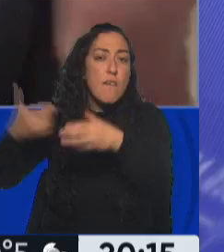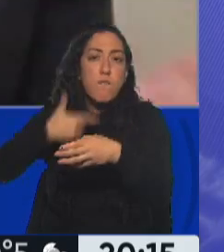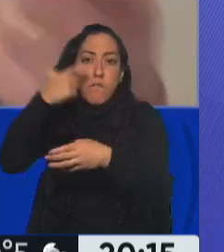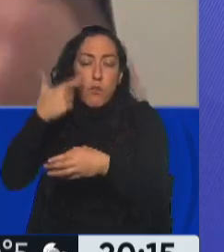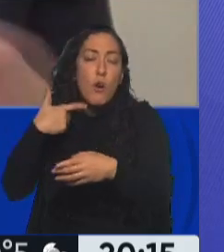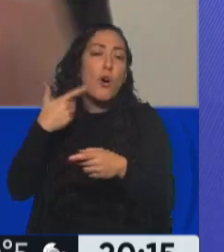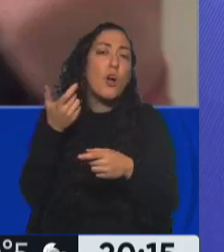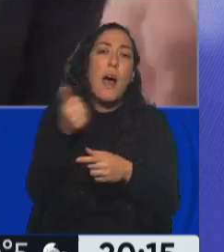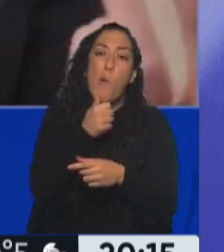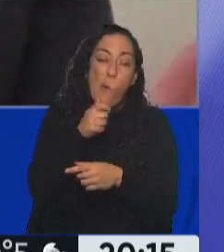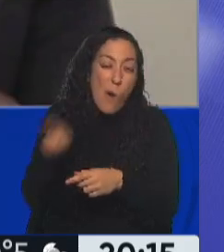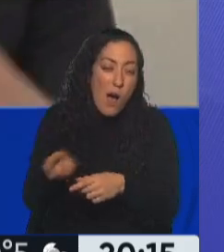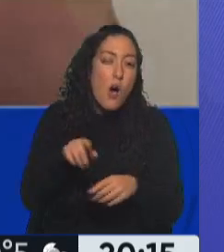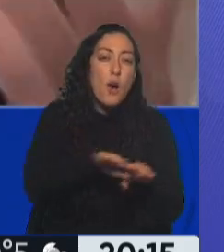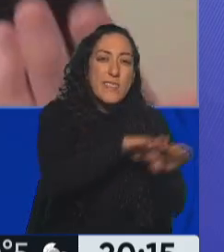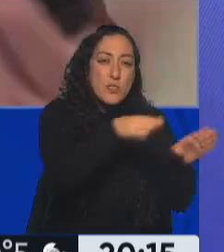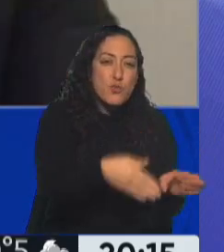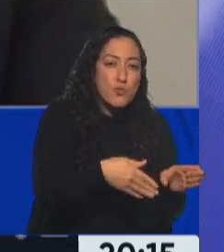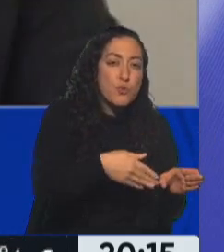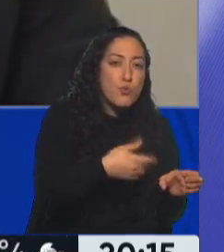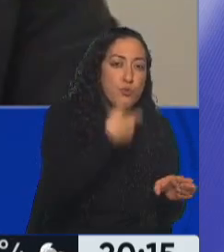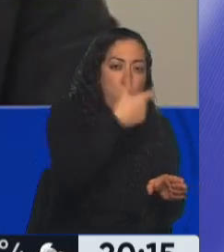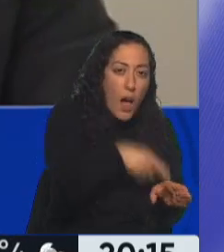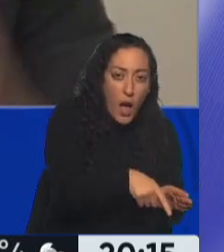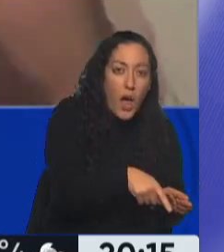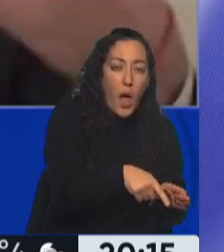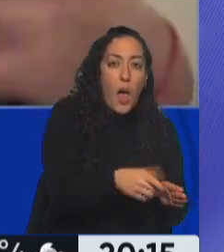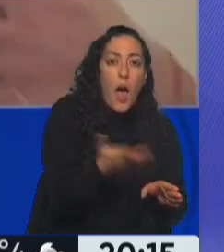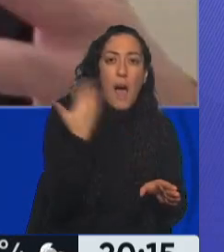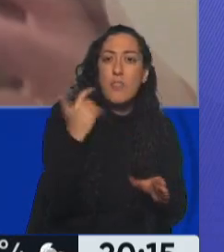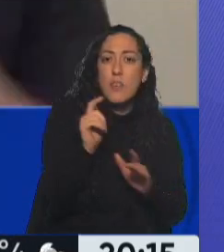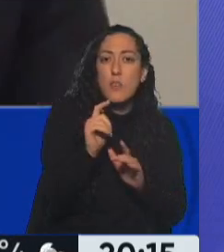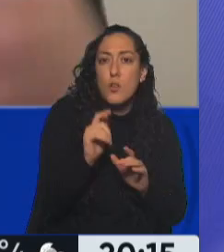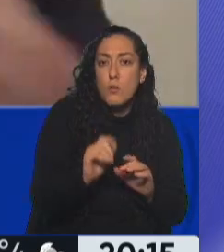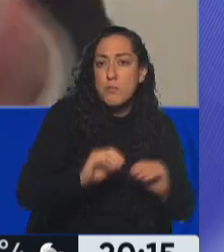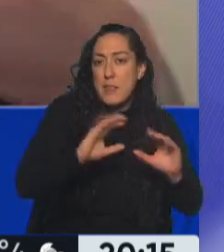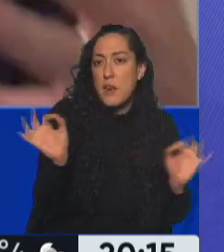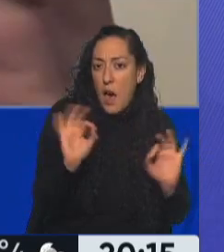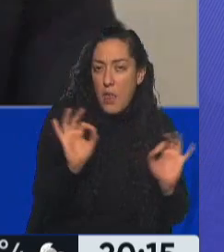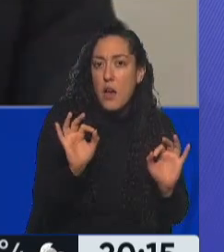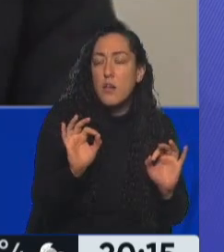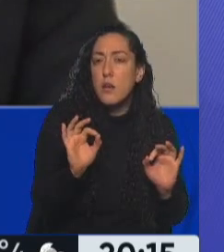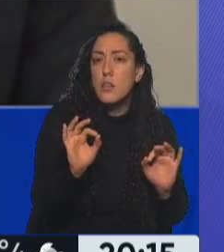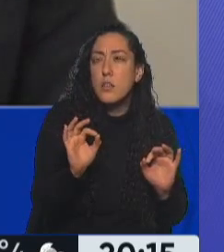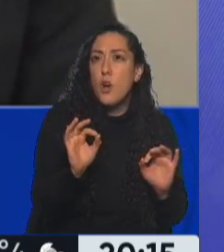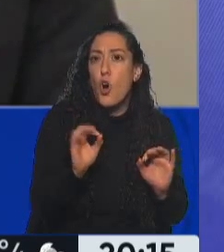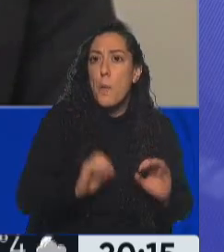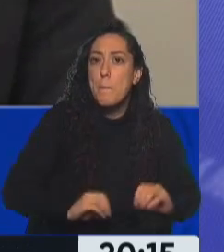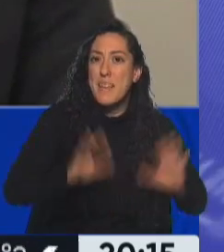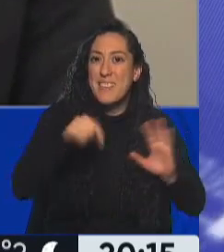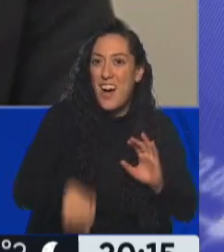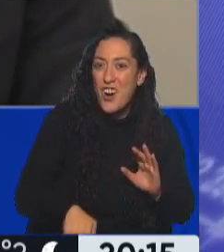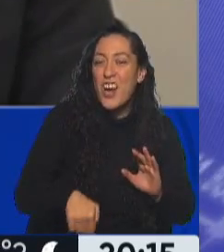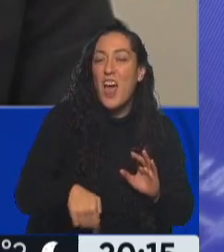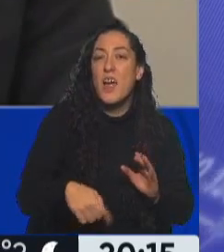que empezaron a prender, que antes no prendían, que quizás pueda estar vinculado. También para ayudar a la comunidad médica a que esté más atenta a esto, ¿no? Que es